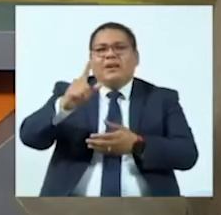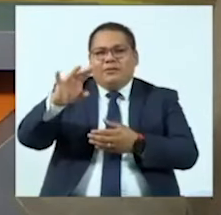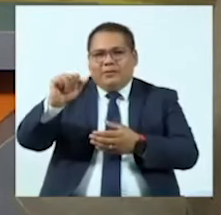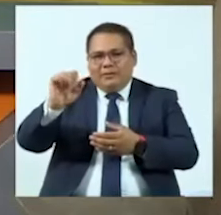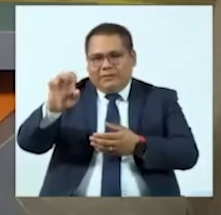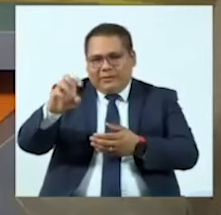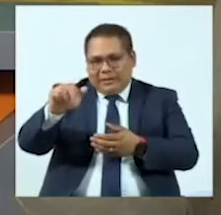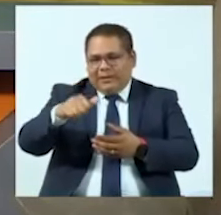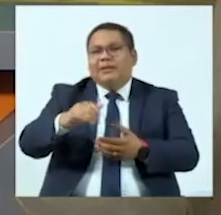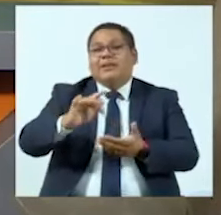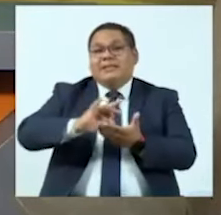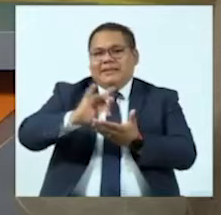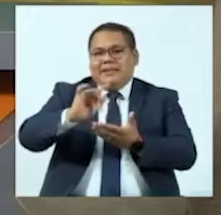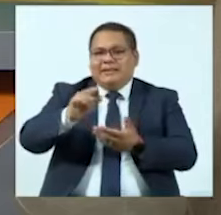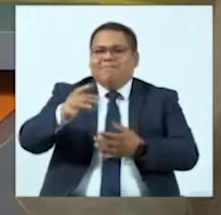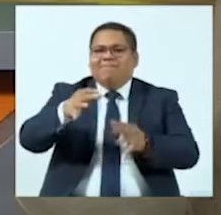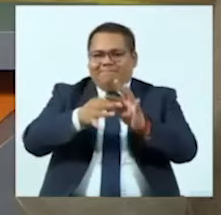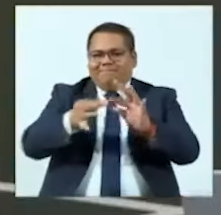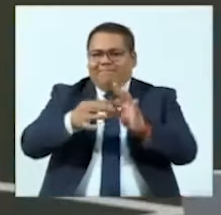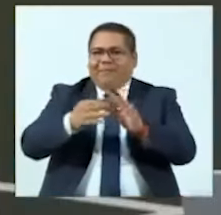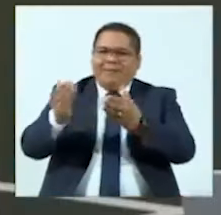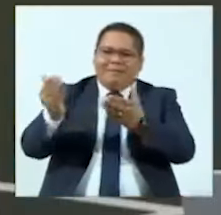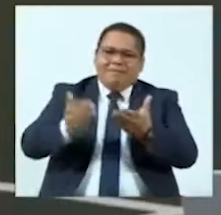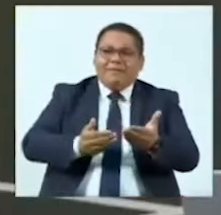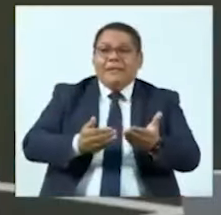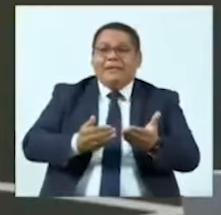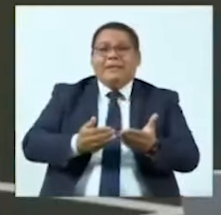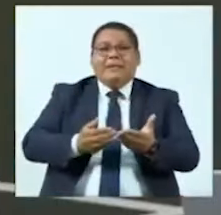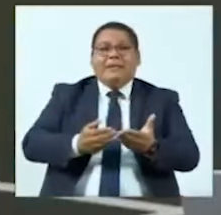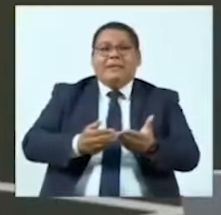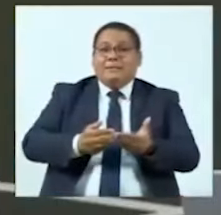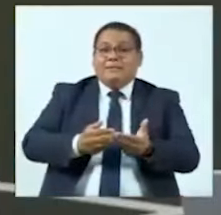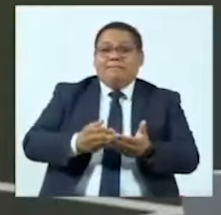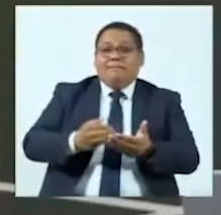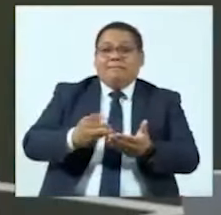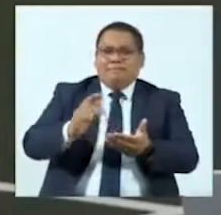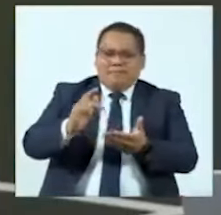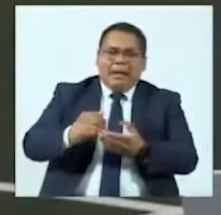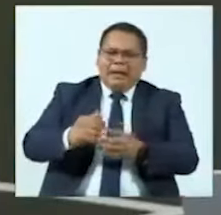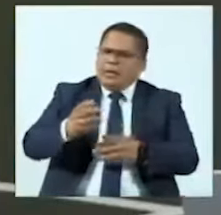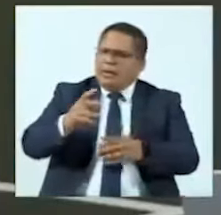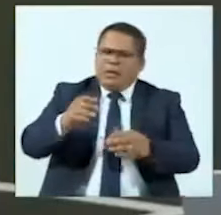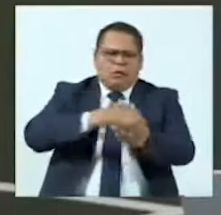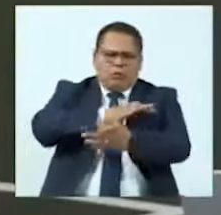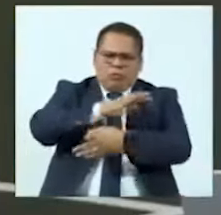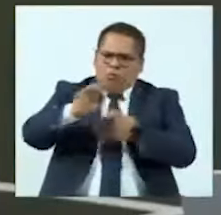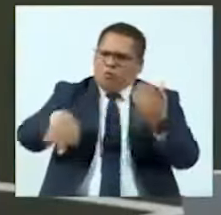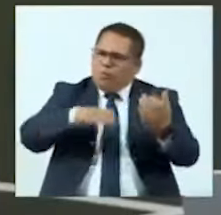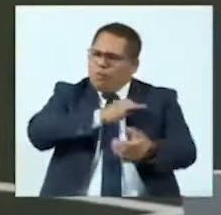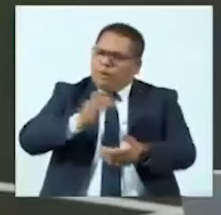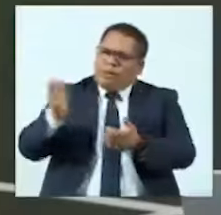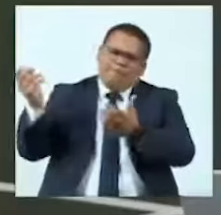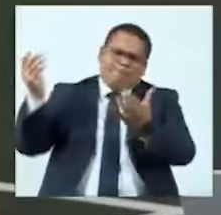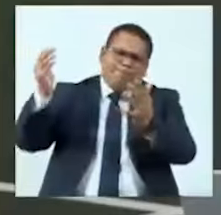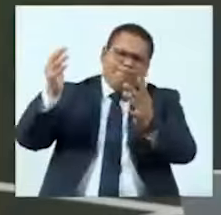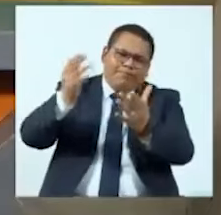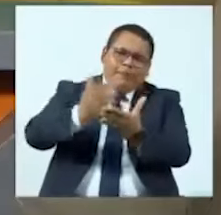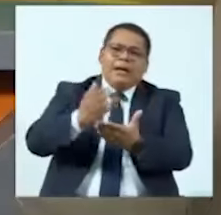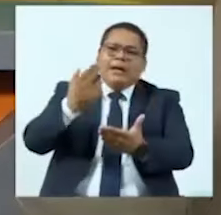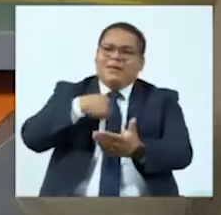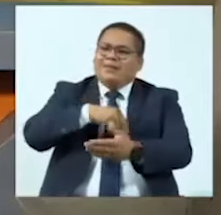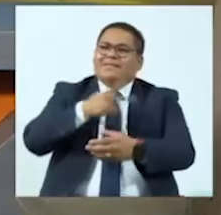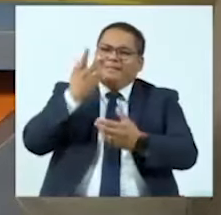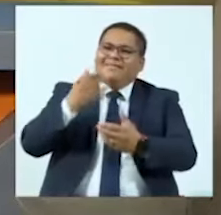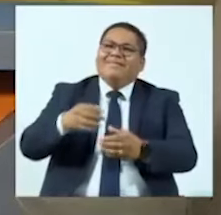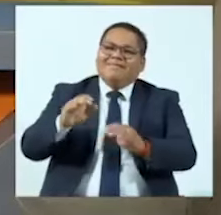Guadalajara gracias por la información y por estar aquí este está abierta la invitación que asistan todos los tapatillos para nosotros va a ser un placer atenderlos